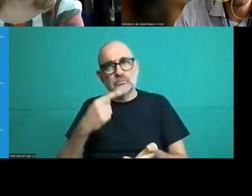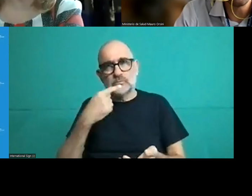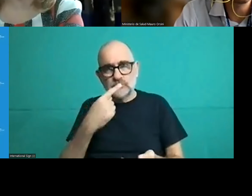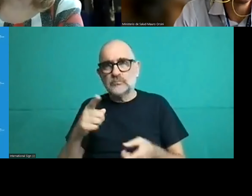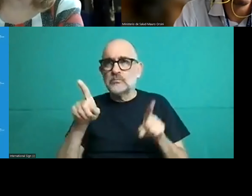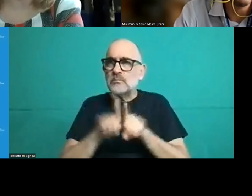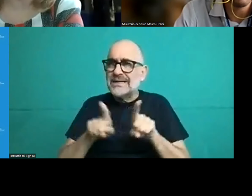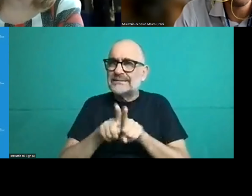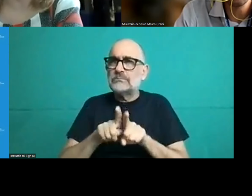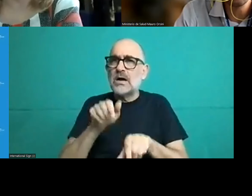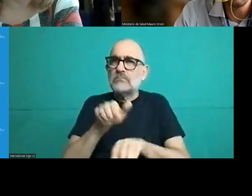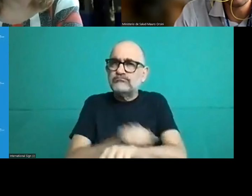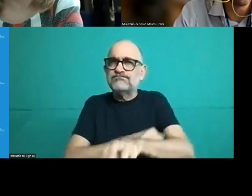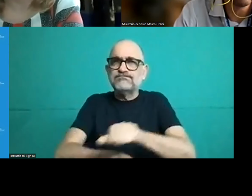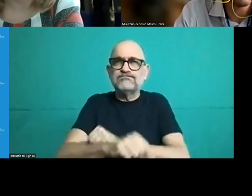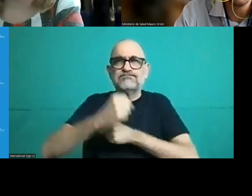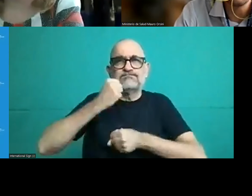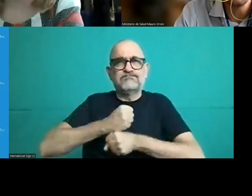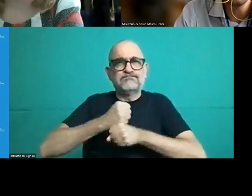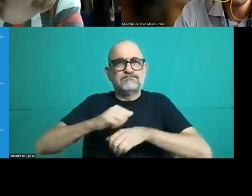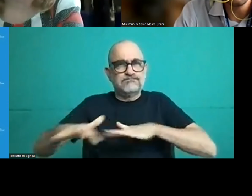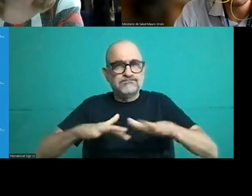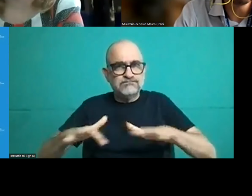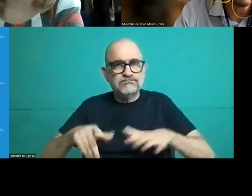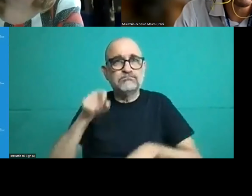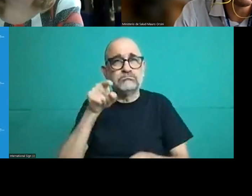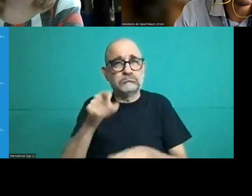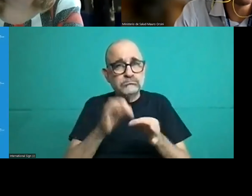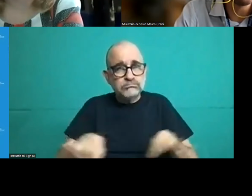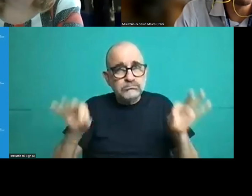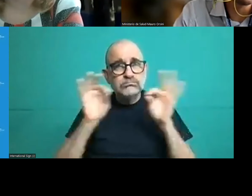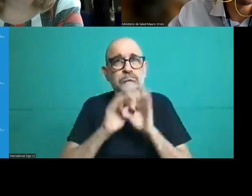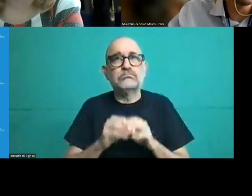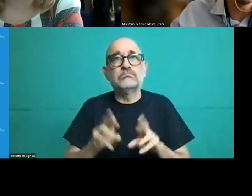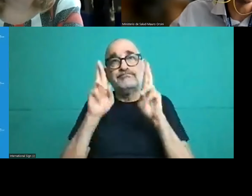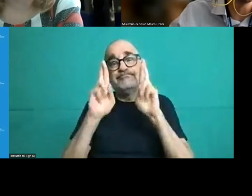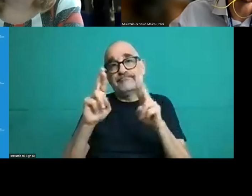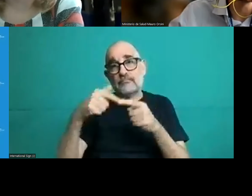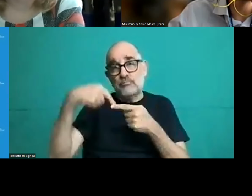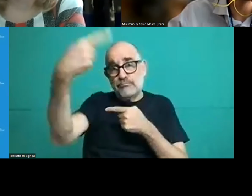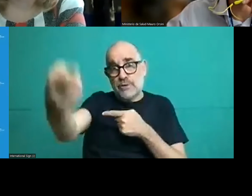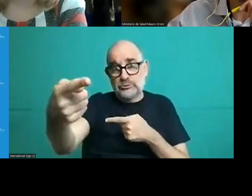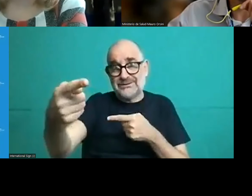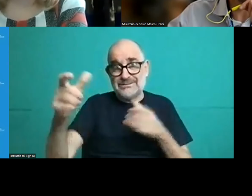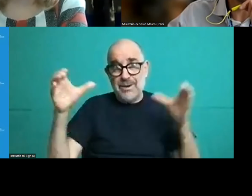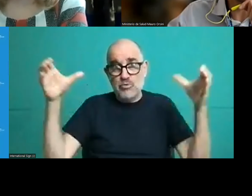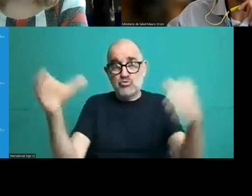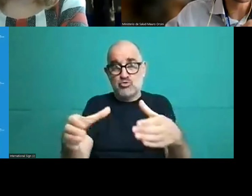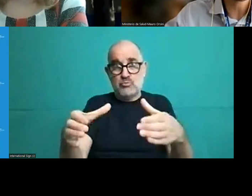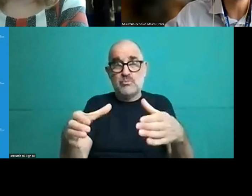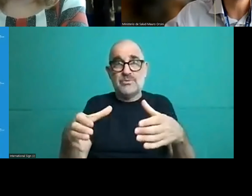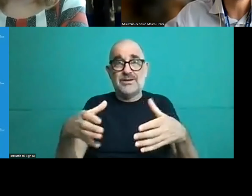ministerial poder relevar la voz y el rol que tiene el paciente en su propia seguridad de la atención.